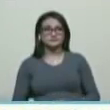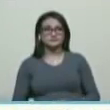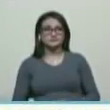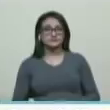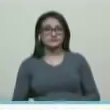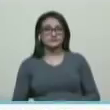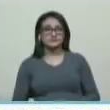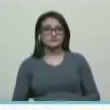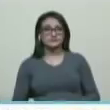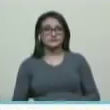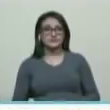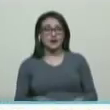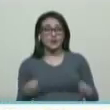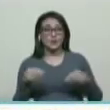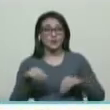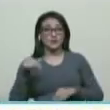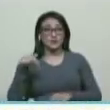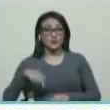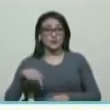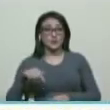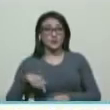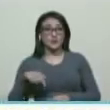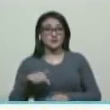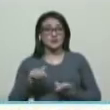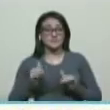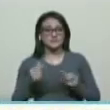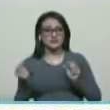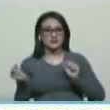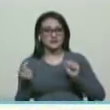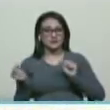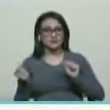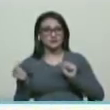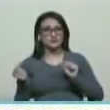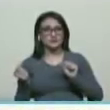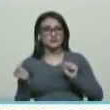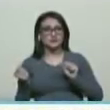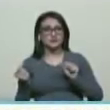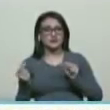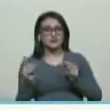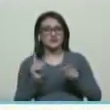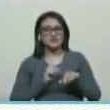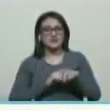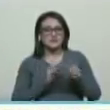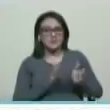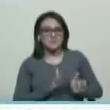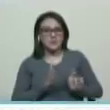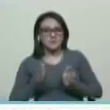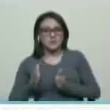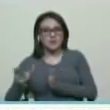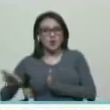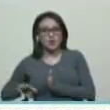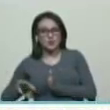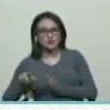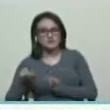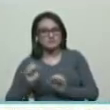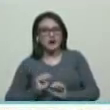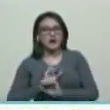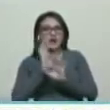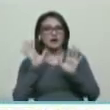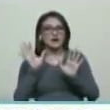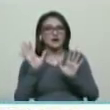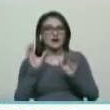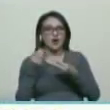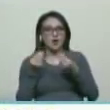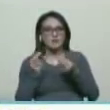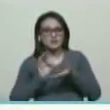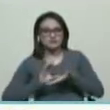Los acuerdos que hoy comencemos a discutir deben tener un tiempo de ejecución, una ruta clara, fuentes de